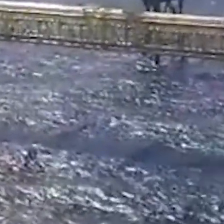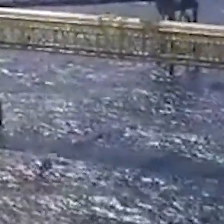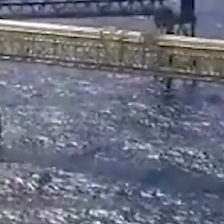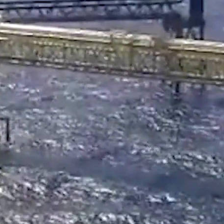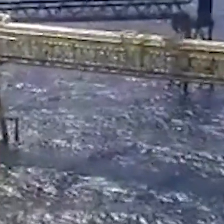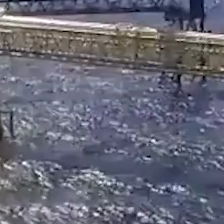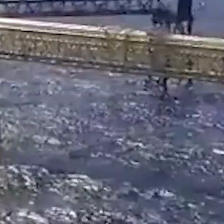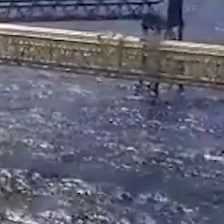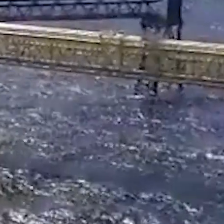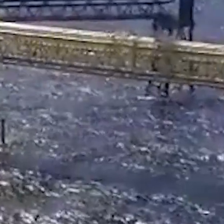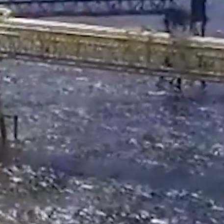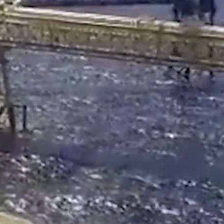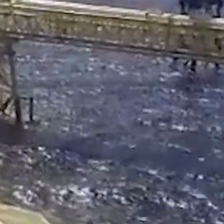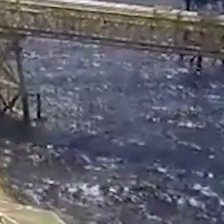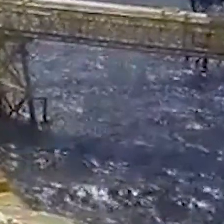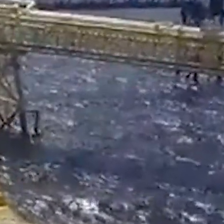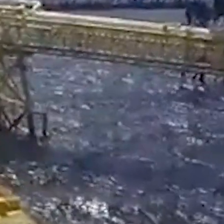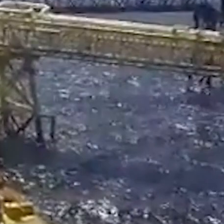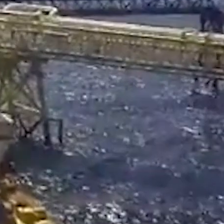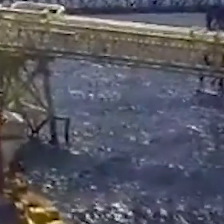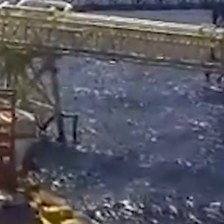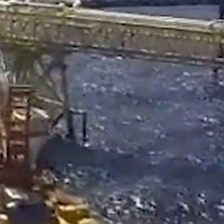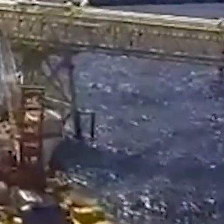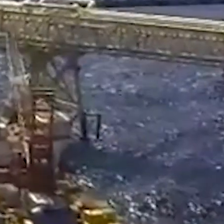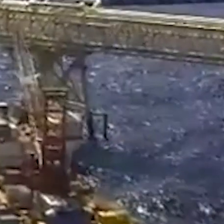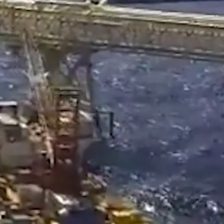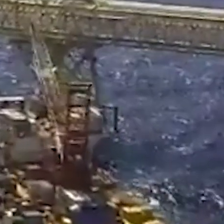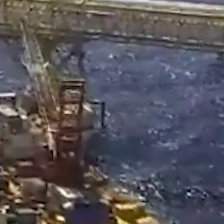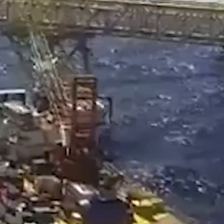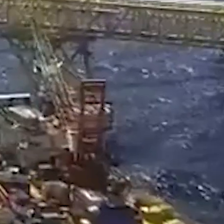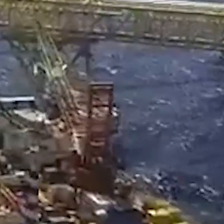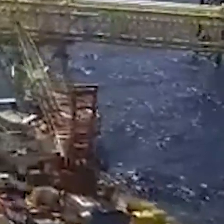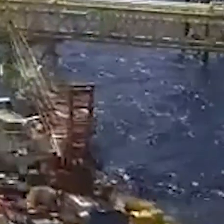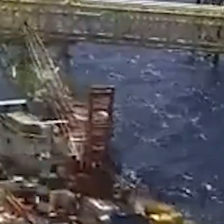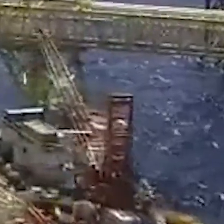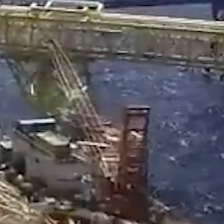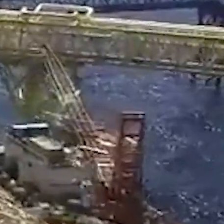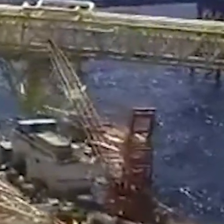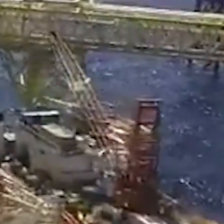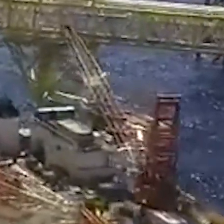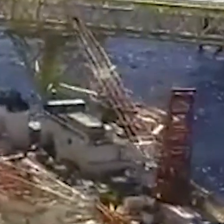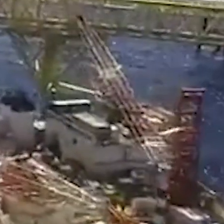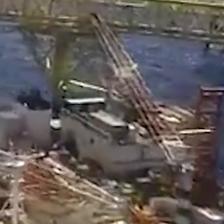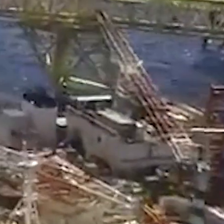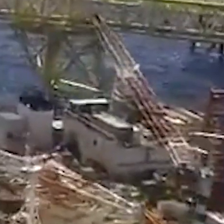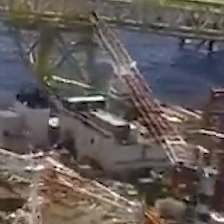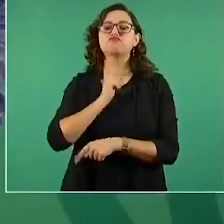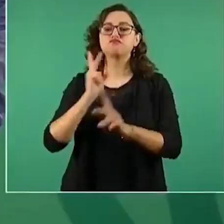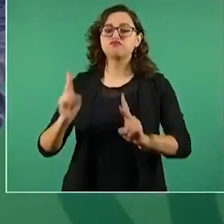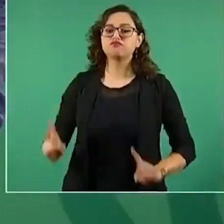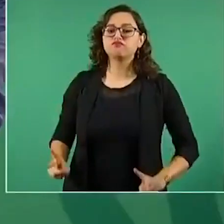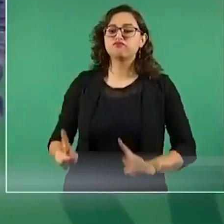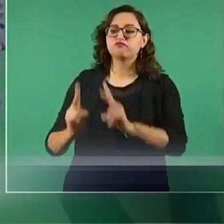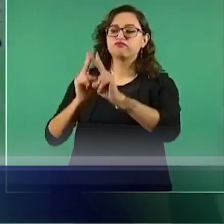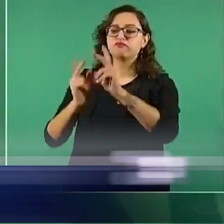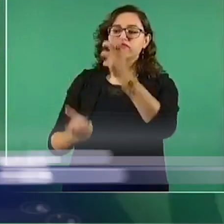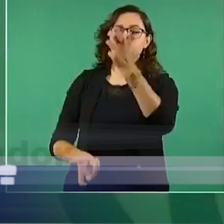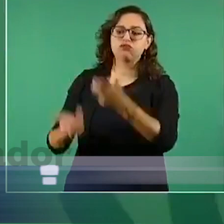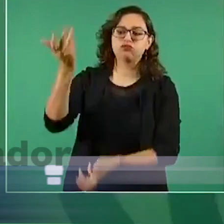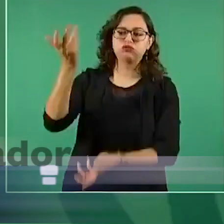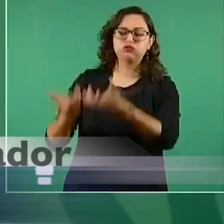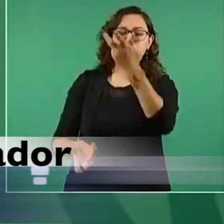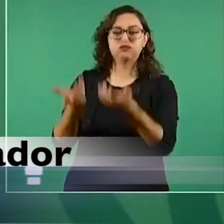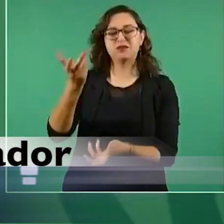incendio de la plataforma de pemex ocurrido este domingo en el estado de campeche en el golfo de méjico perdió la vida un